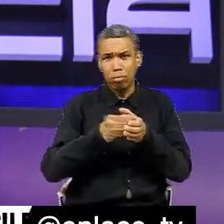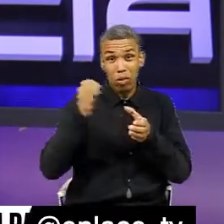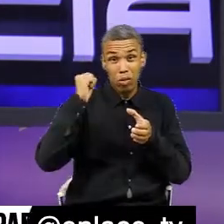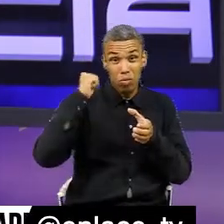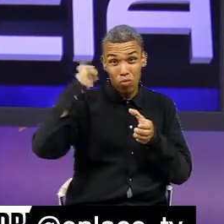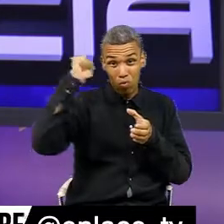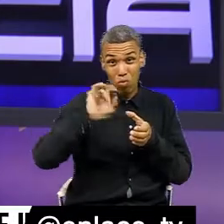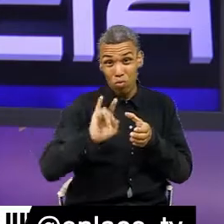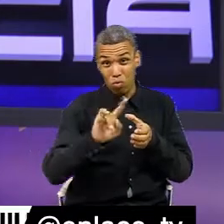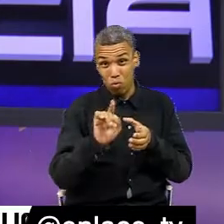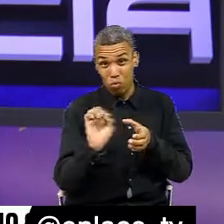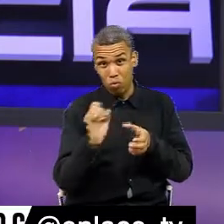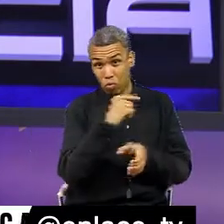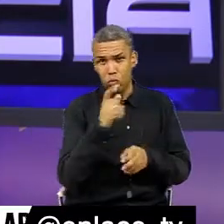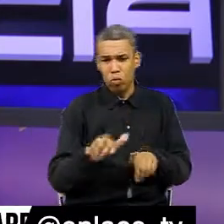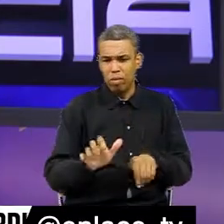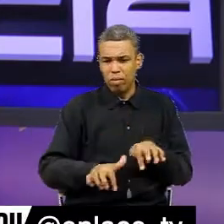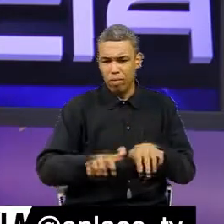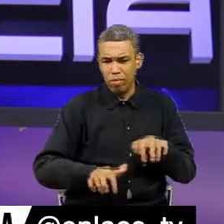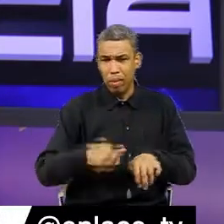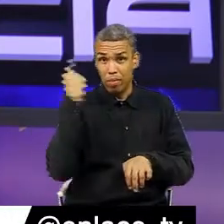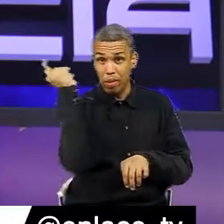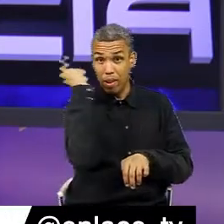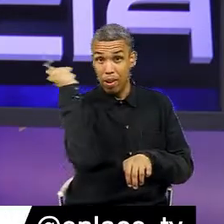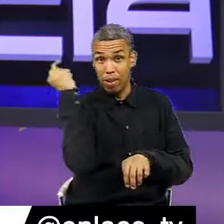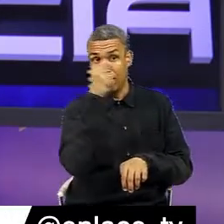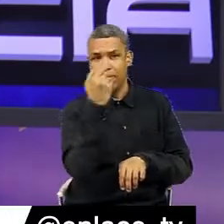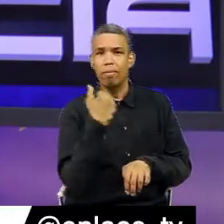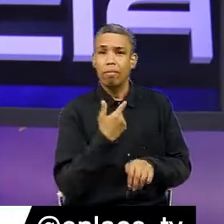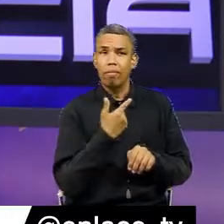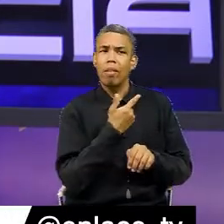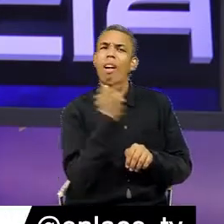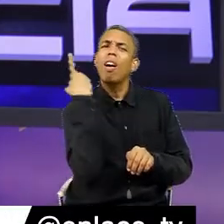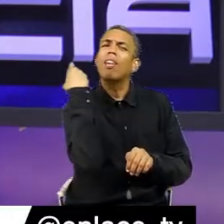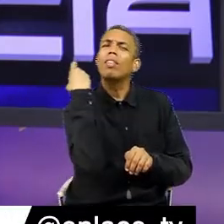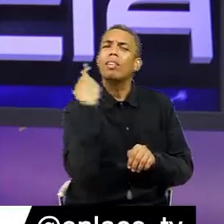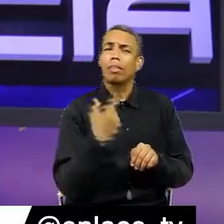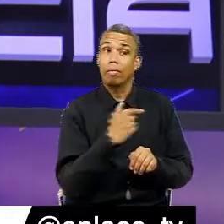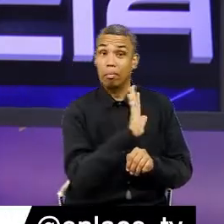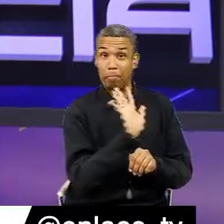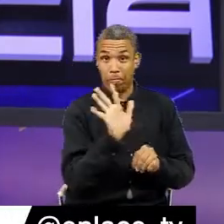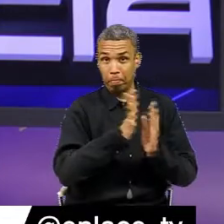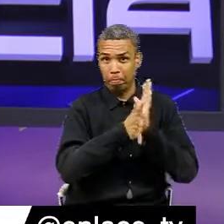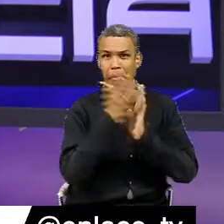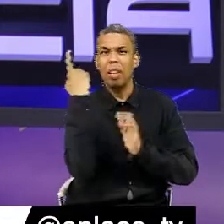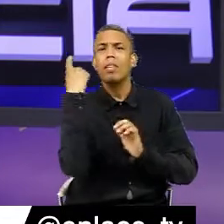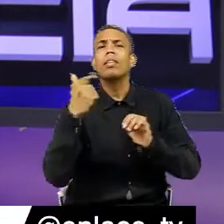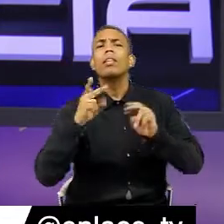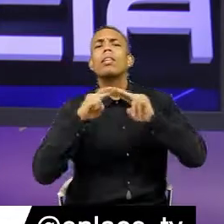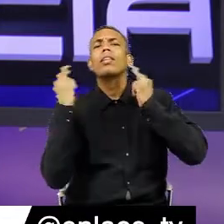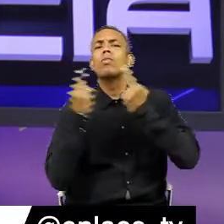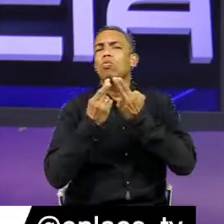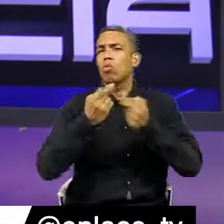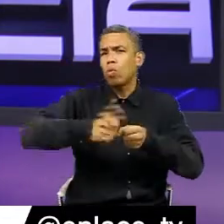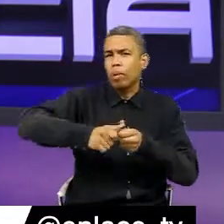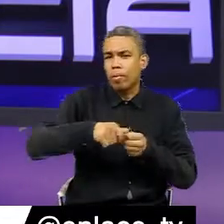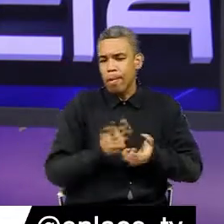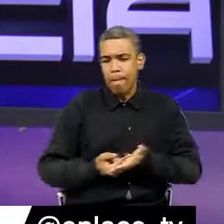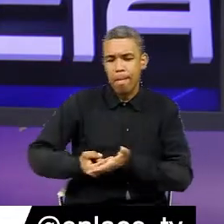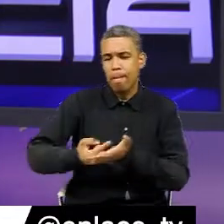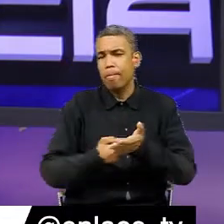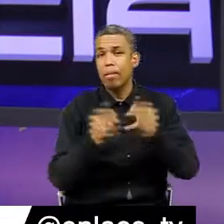con Ecopetrol, en donde hablaron de temas neurálgicos, tan neurálgicos como lo está ahorita el tema de la salud, un tema